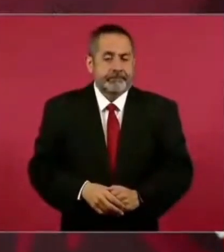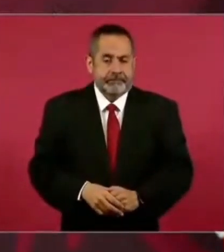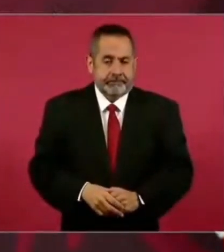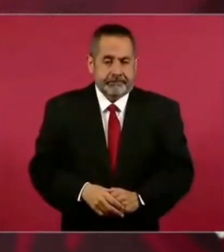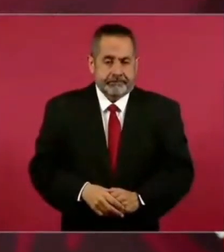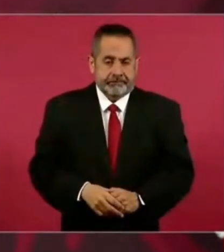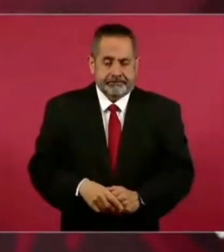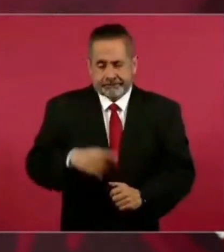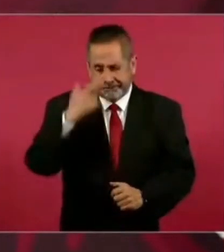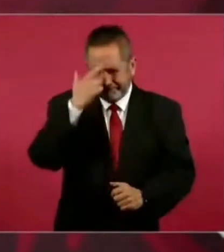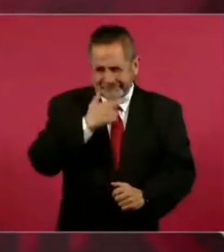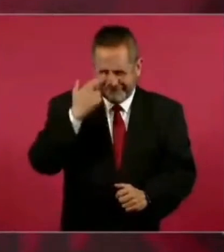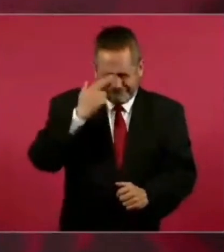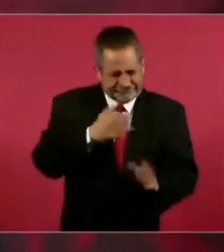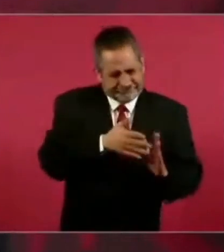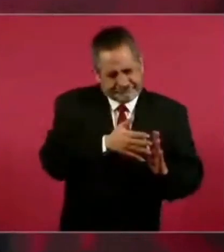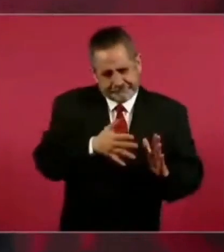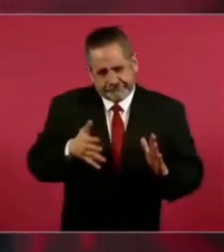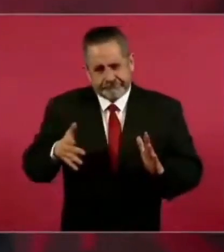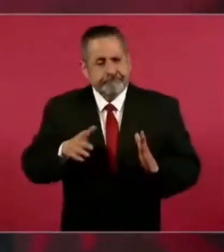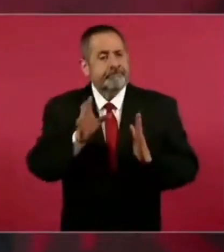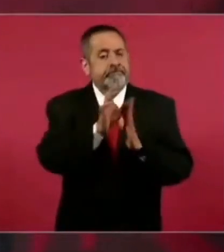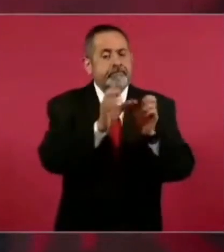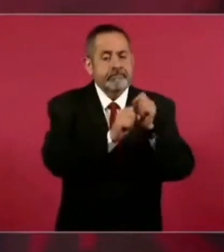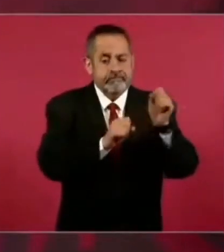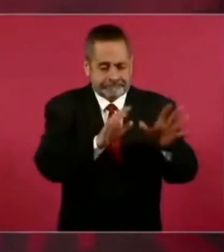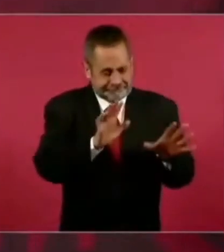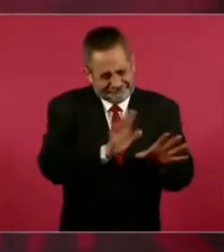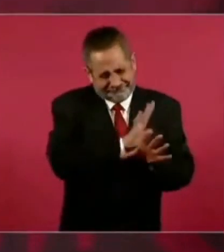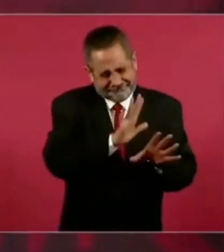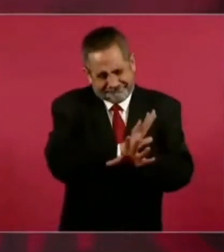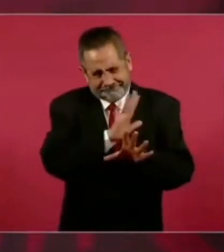Que revisen todas las reformas a la Constitución